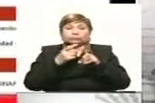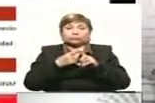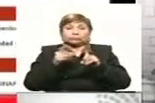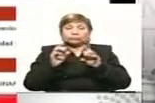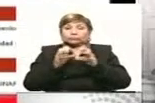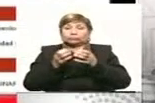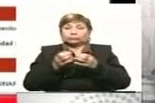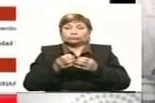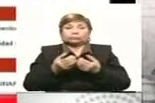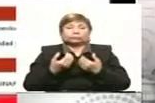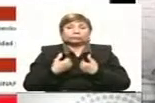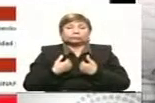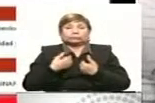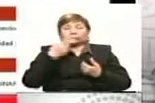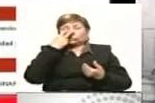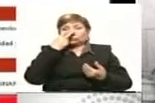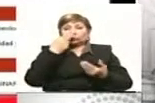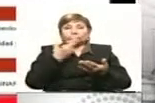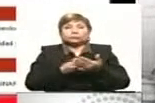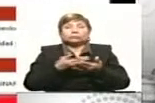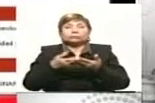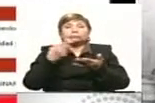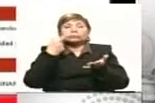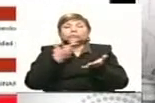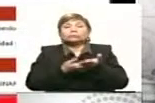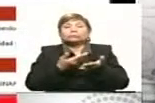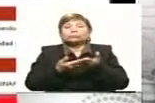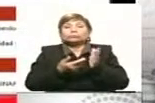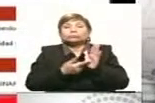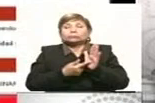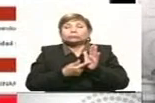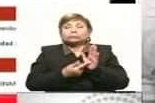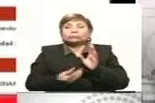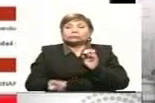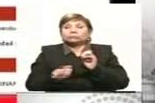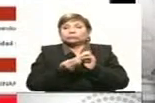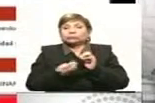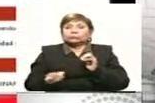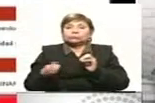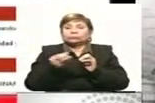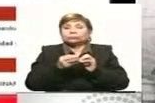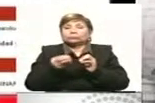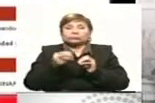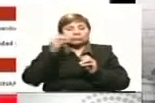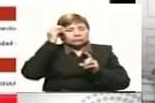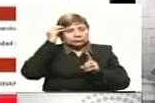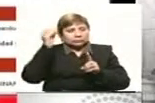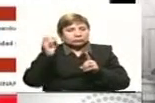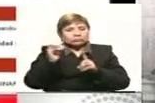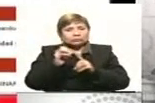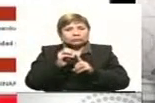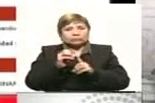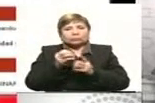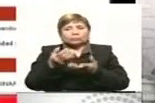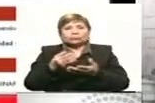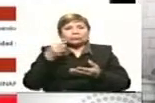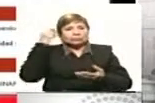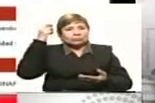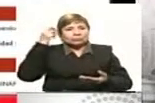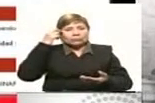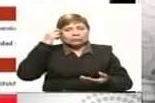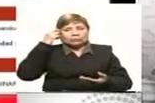multisectorial tiene que ver con intervenciones que implementarán los objetivos priorizados de la Política